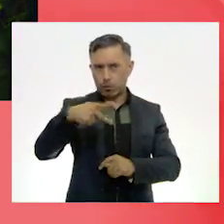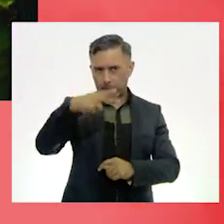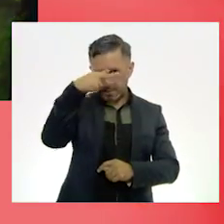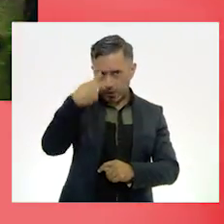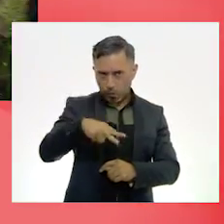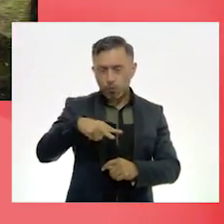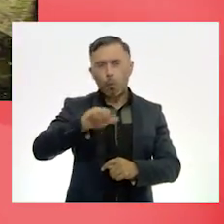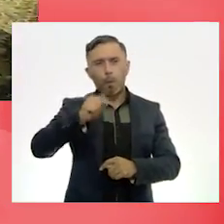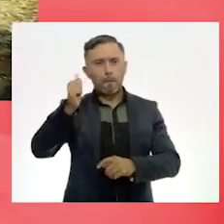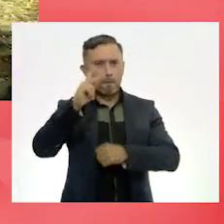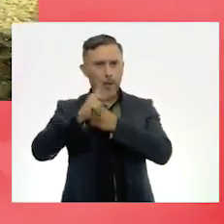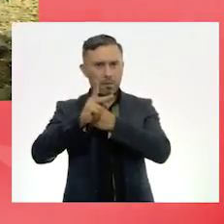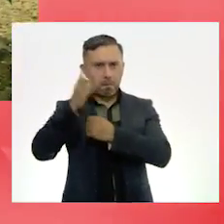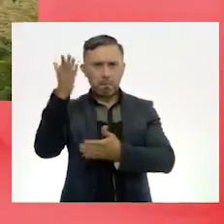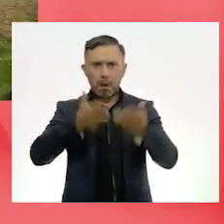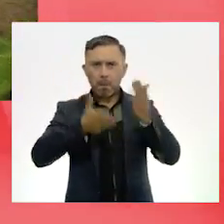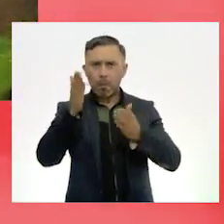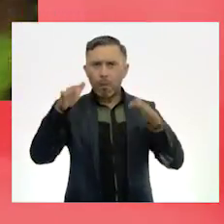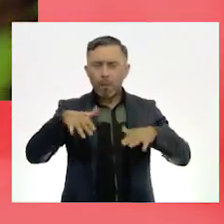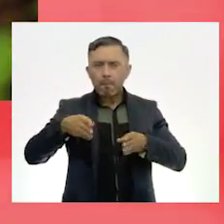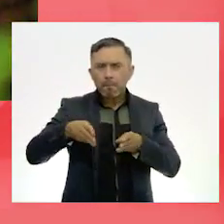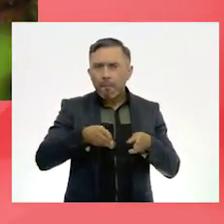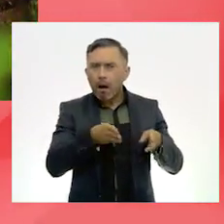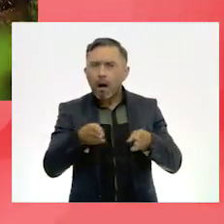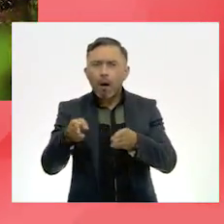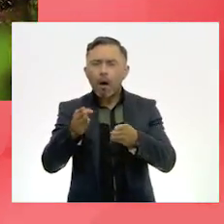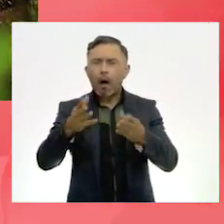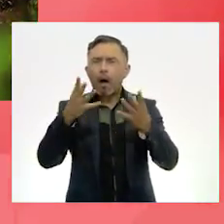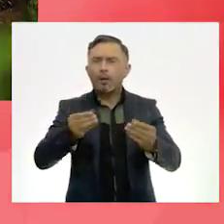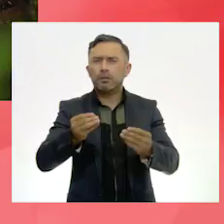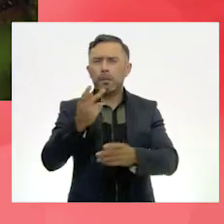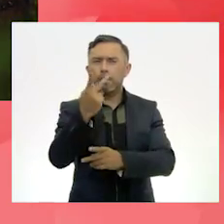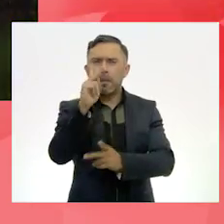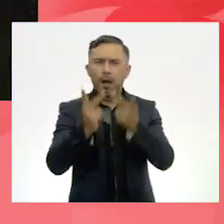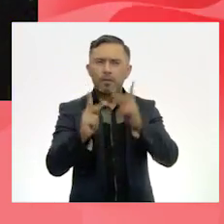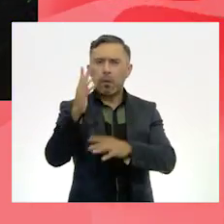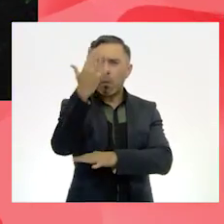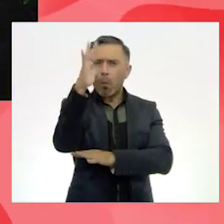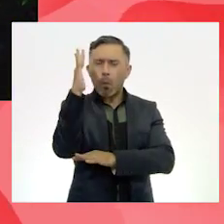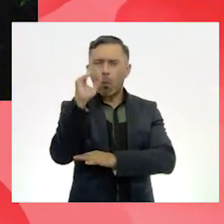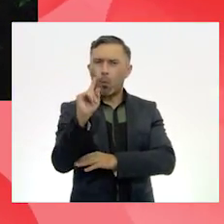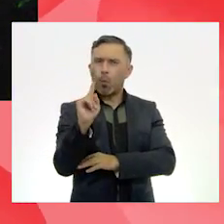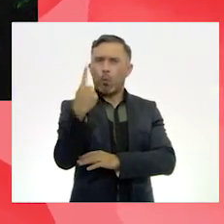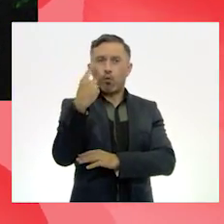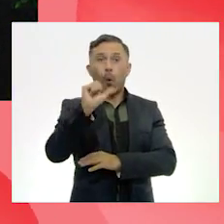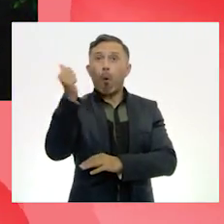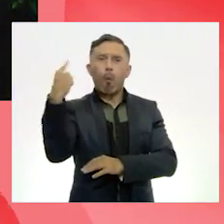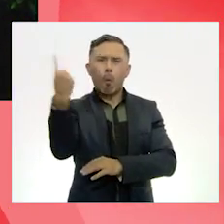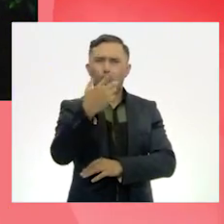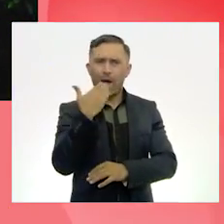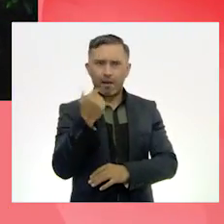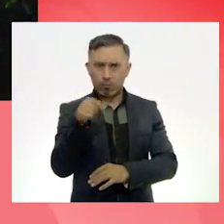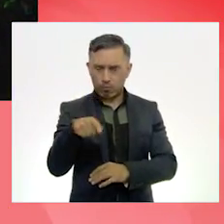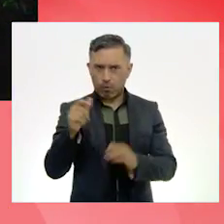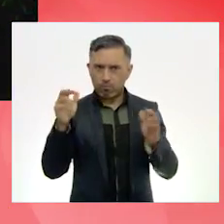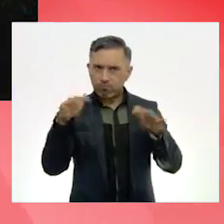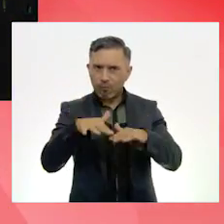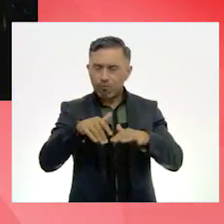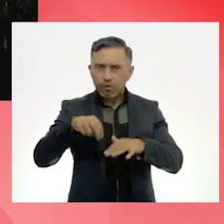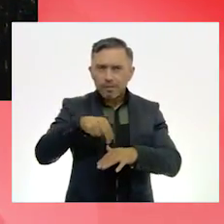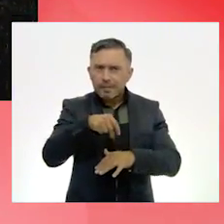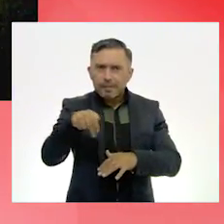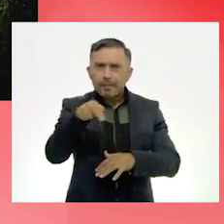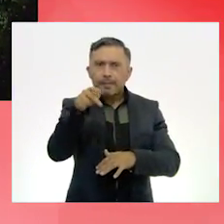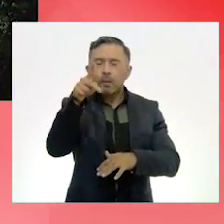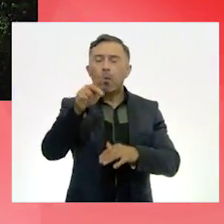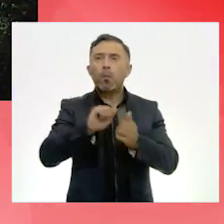caminos, rodeados de una vegetación única en el planeta, para llegar a la cima y cargarse de energía. Los